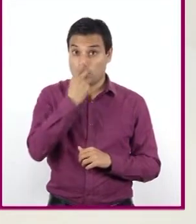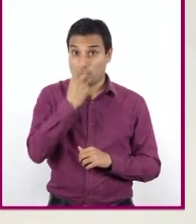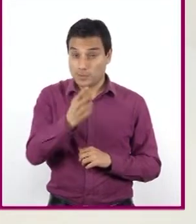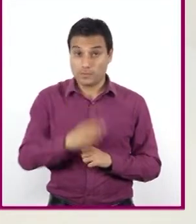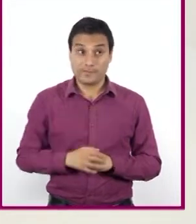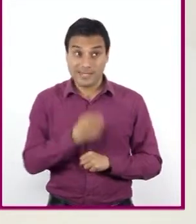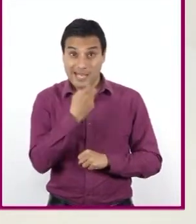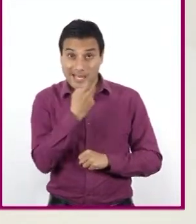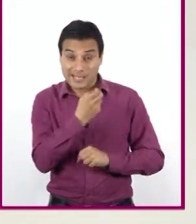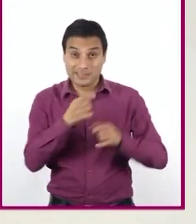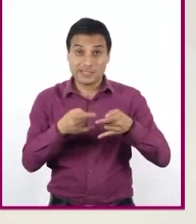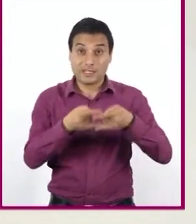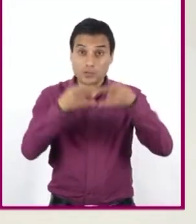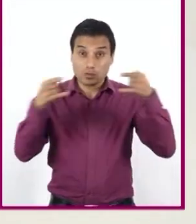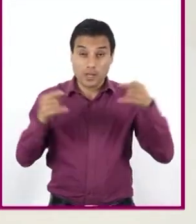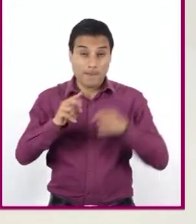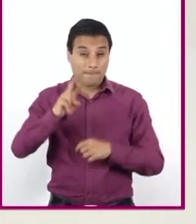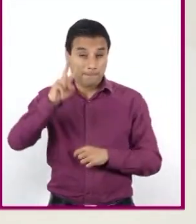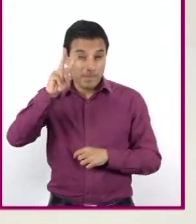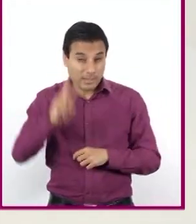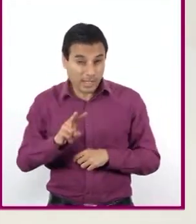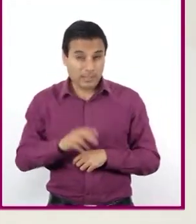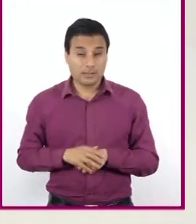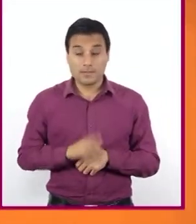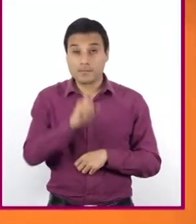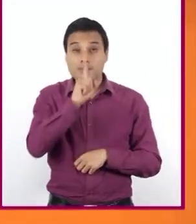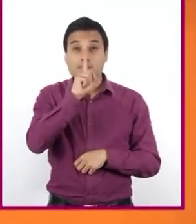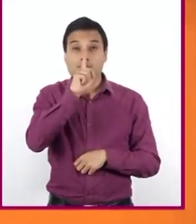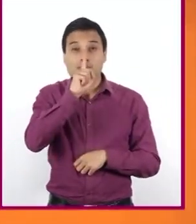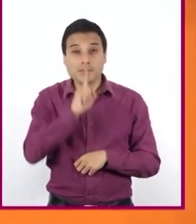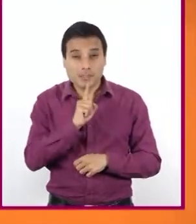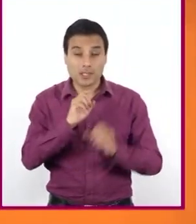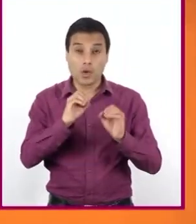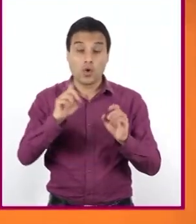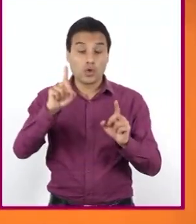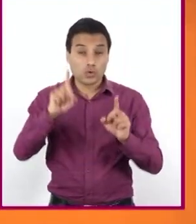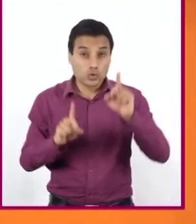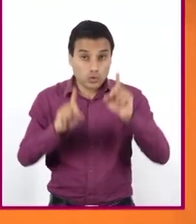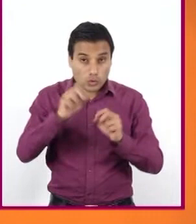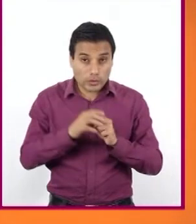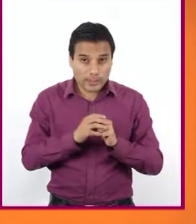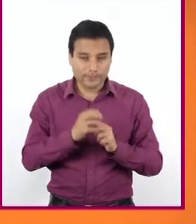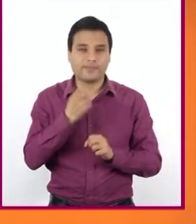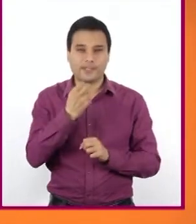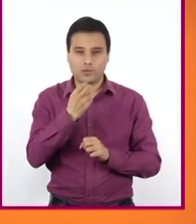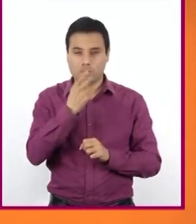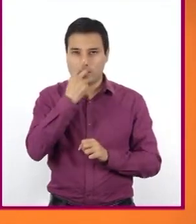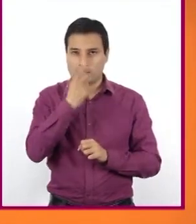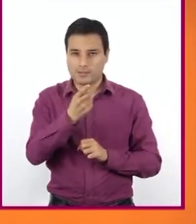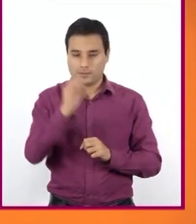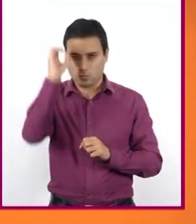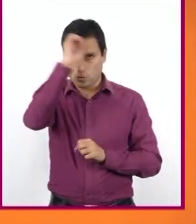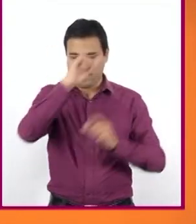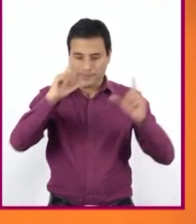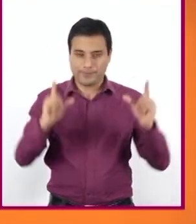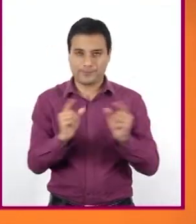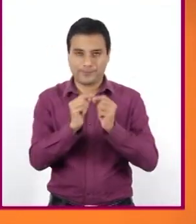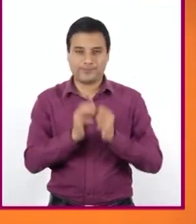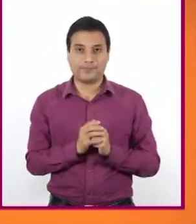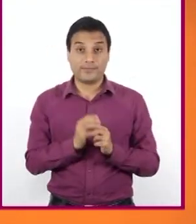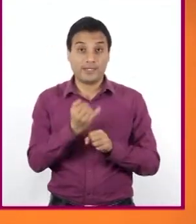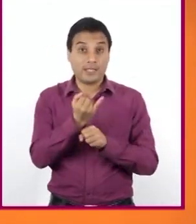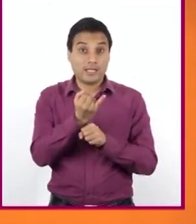o cuestiona sobre el contenido que ha desarrollado. Por supuesto, el cierre de la